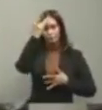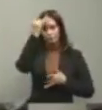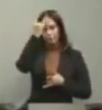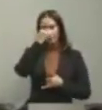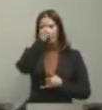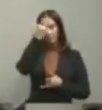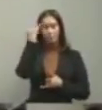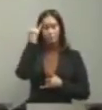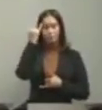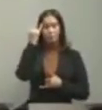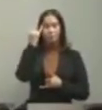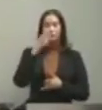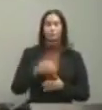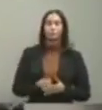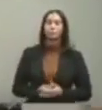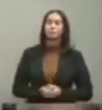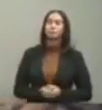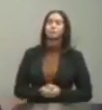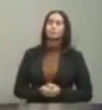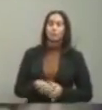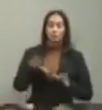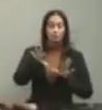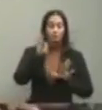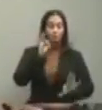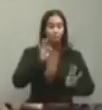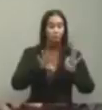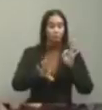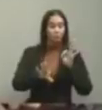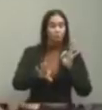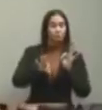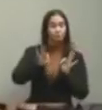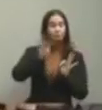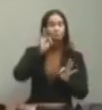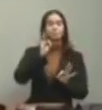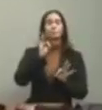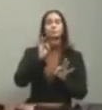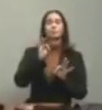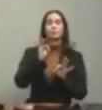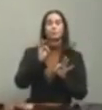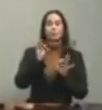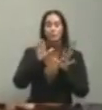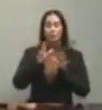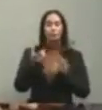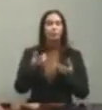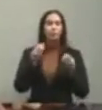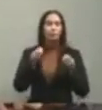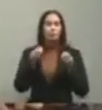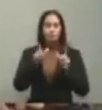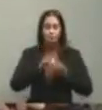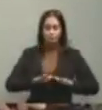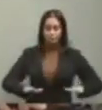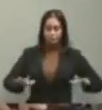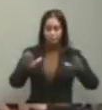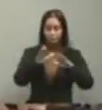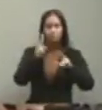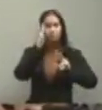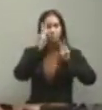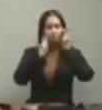hecho de identificar y diagnosticar este caso se ha dado debido a la plataforma de vigilancia